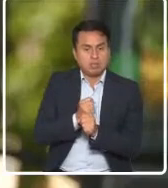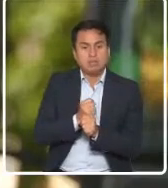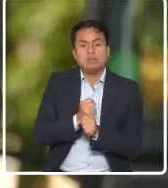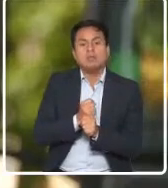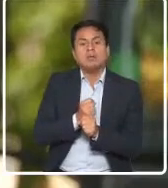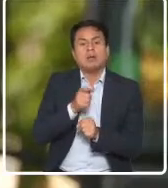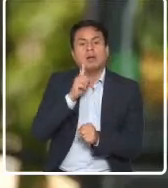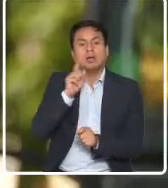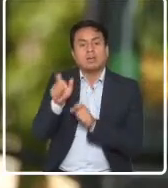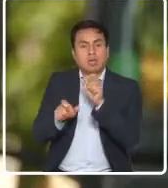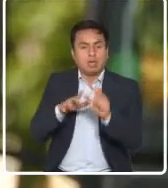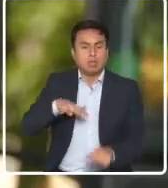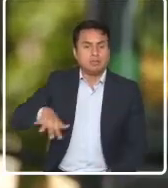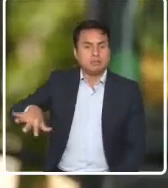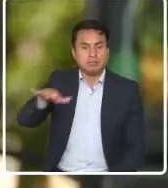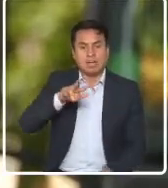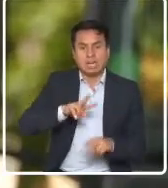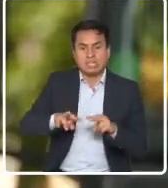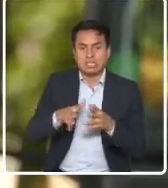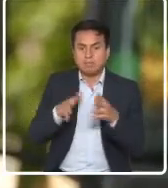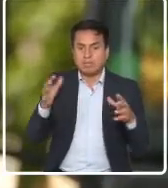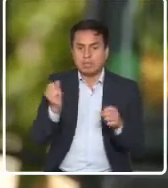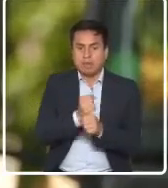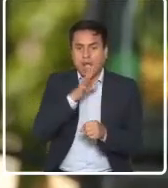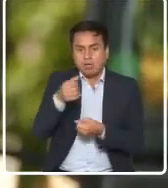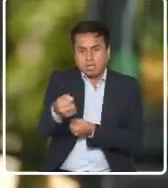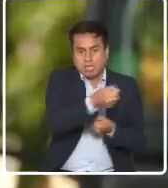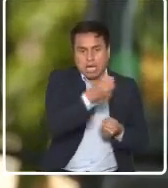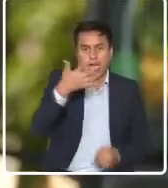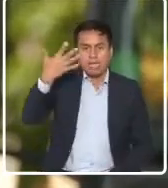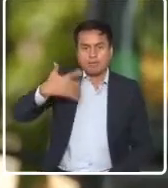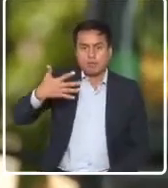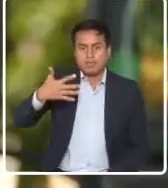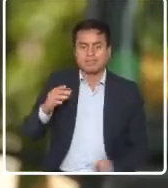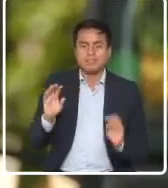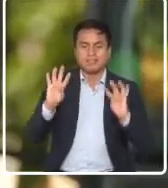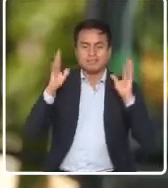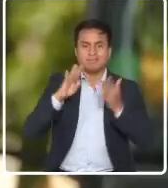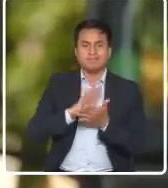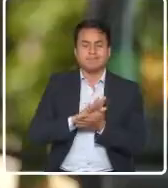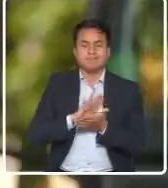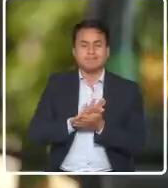a quienes están haciendo esta tremenda pega que es tan importante.